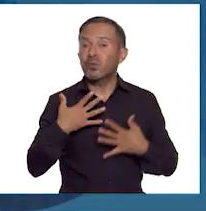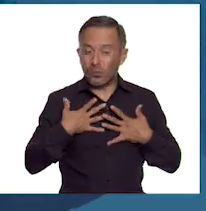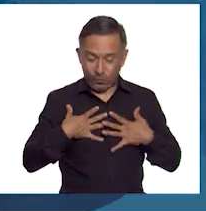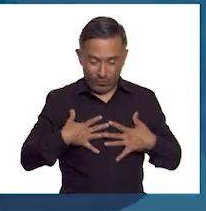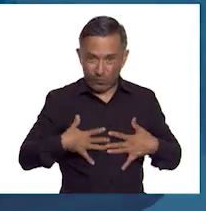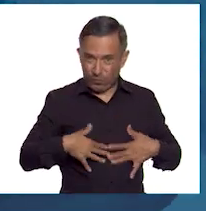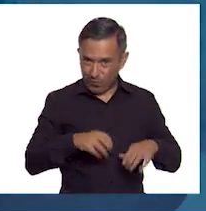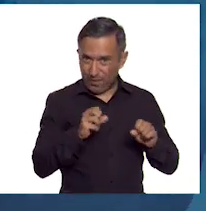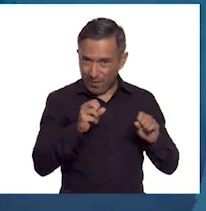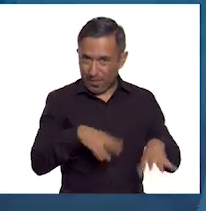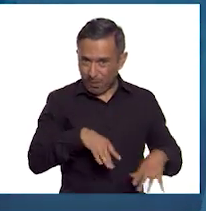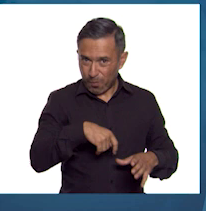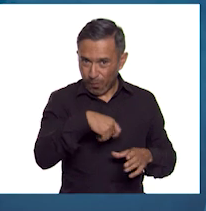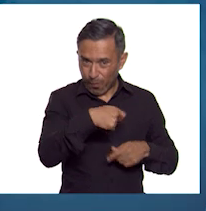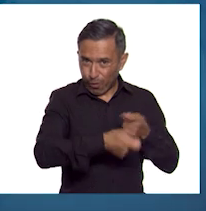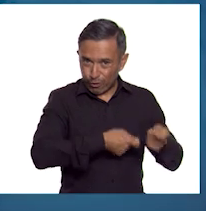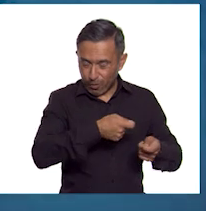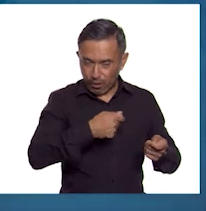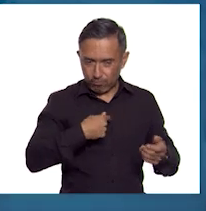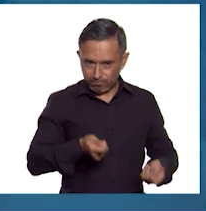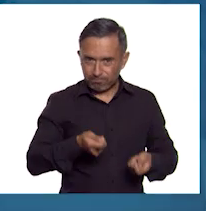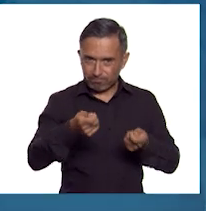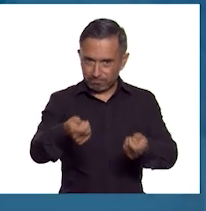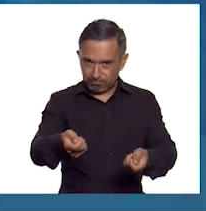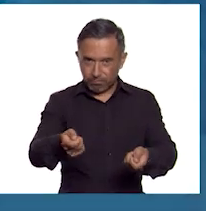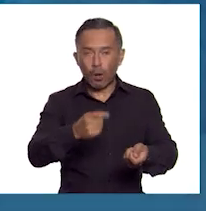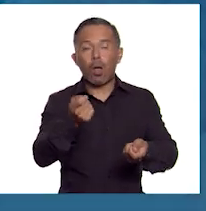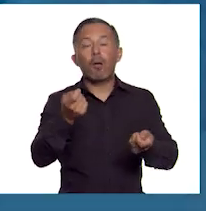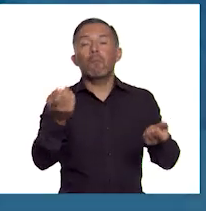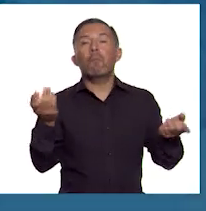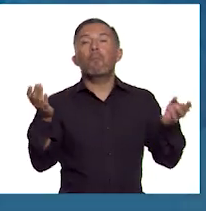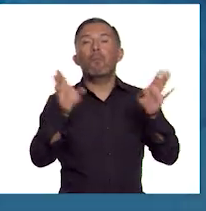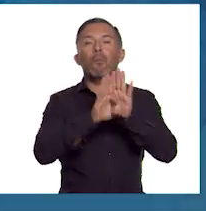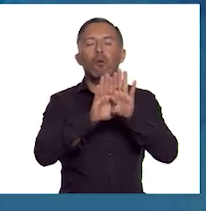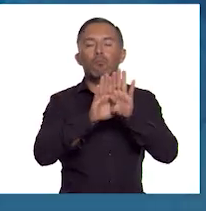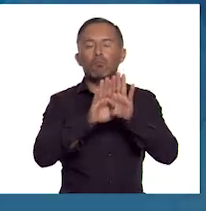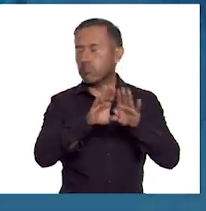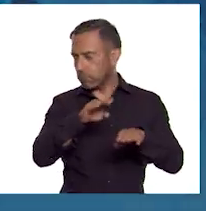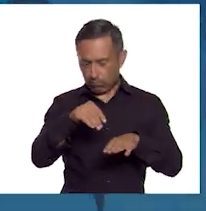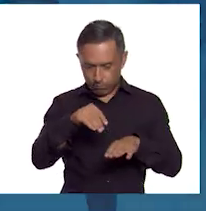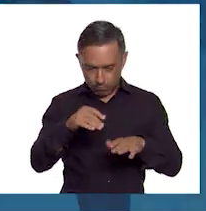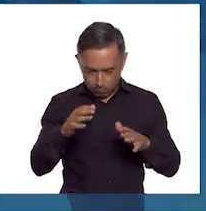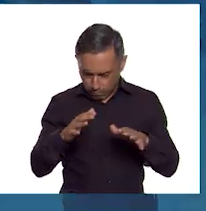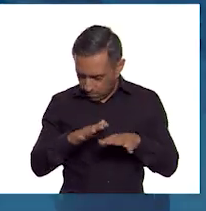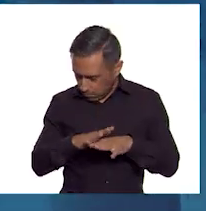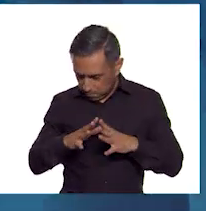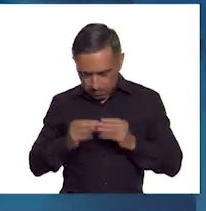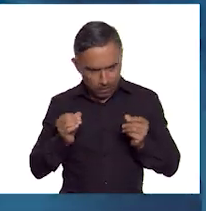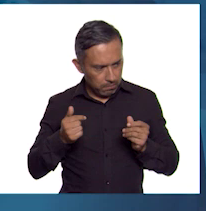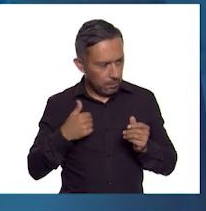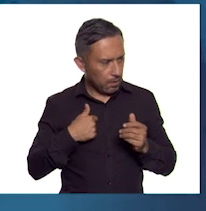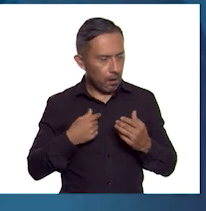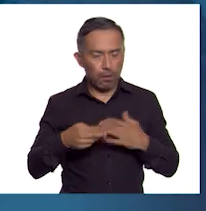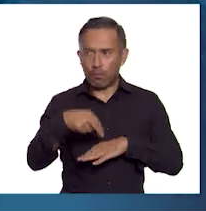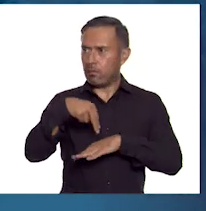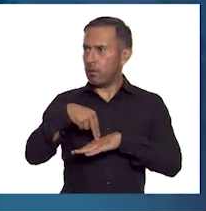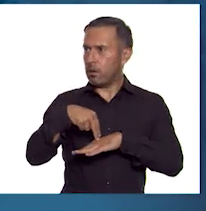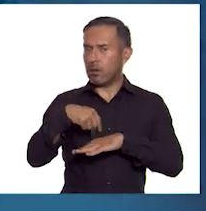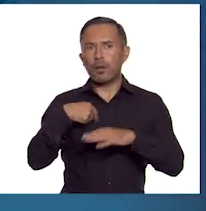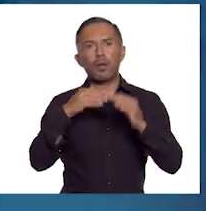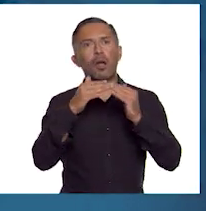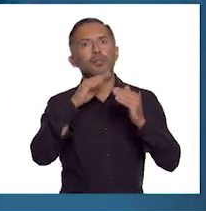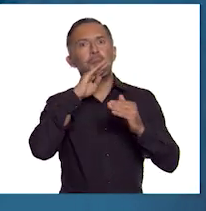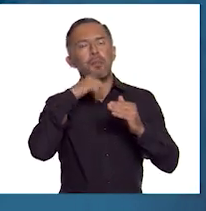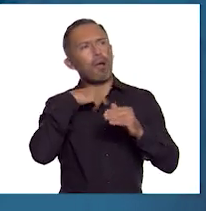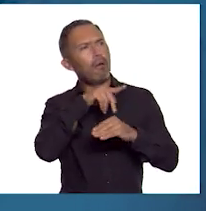pozo. Luego se cerró la puerta y la muchacha se encontró arriba, en la tierra, no lejos de la casa de su madre. Y cuando